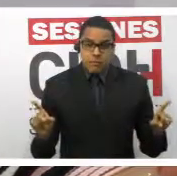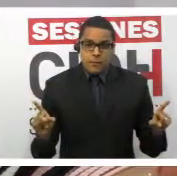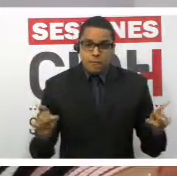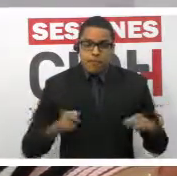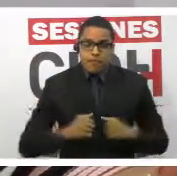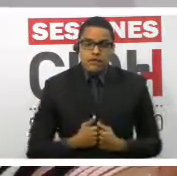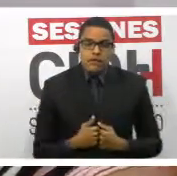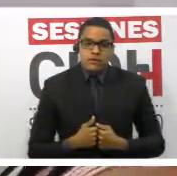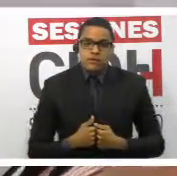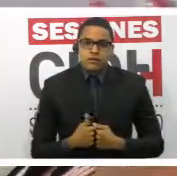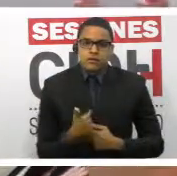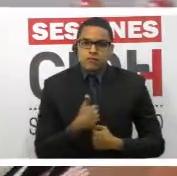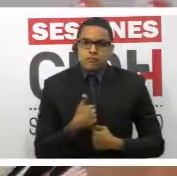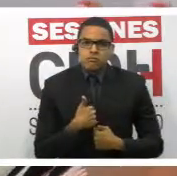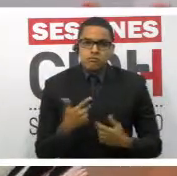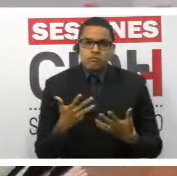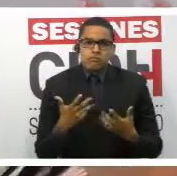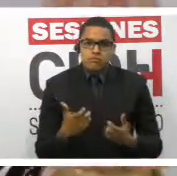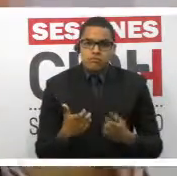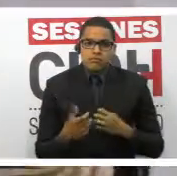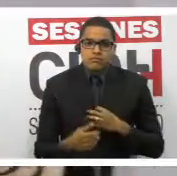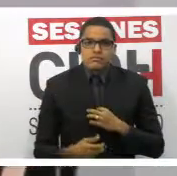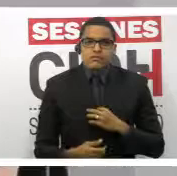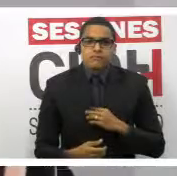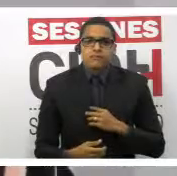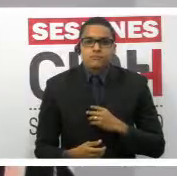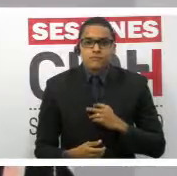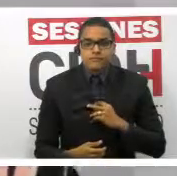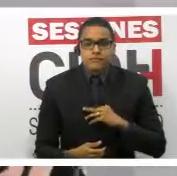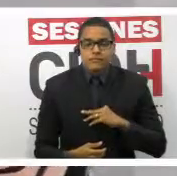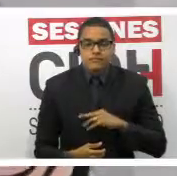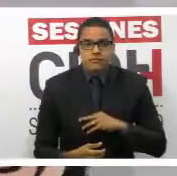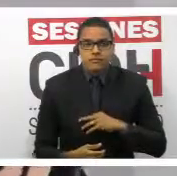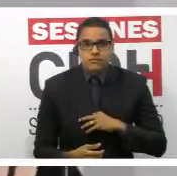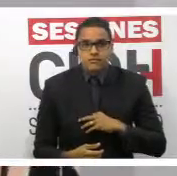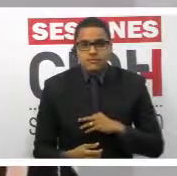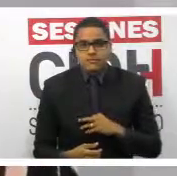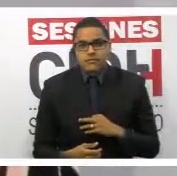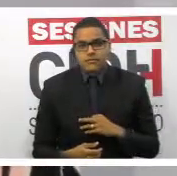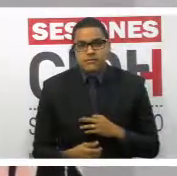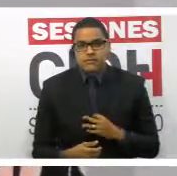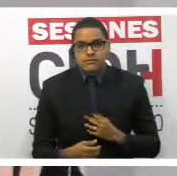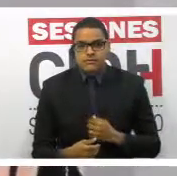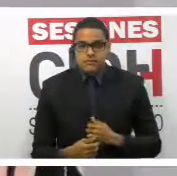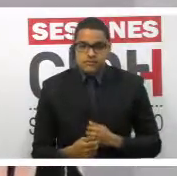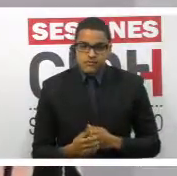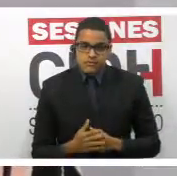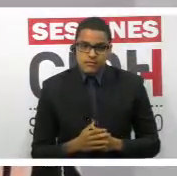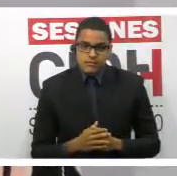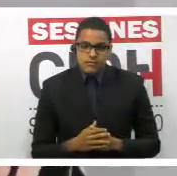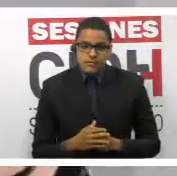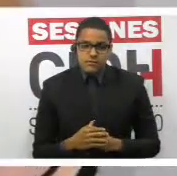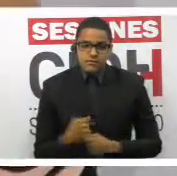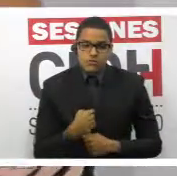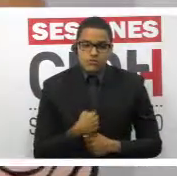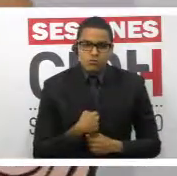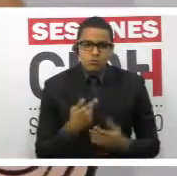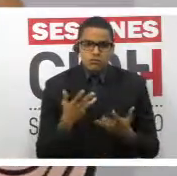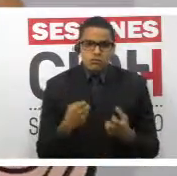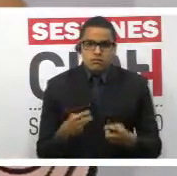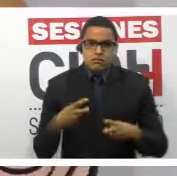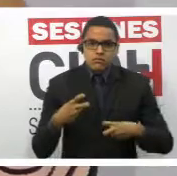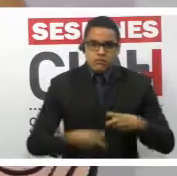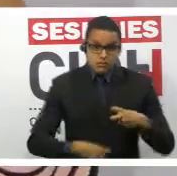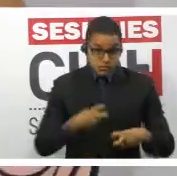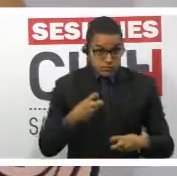yo quisiera hacer una una relación de el problema